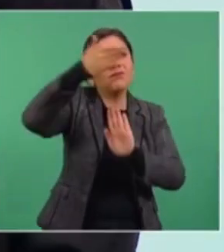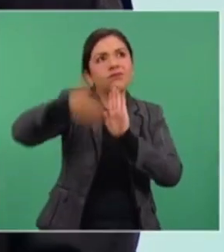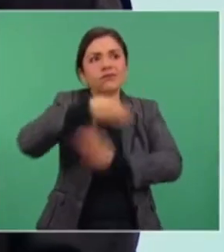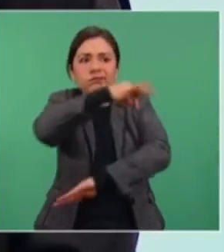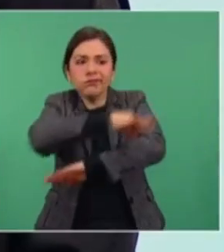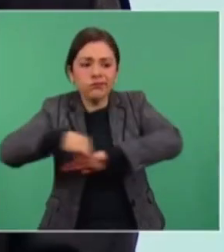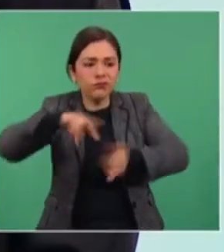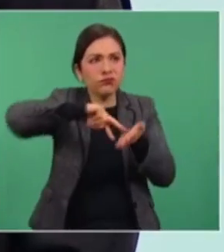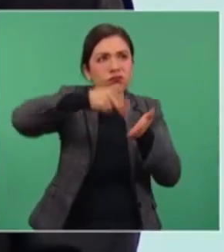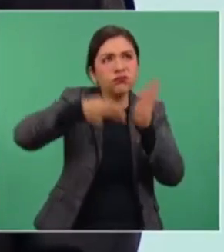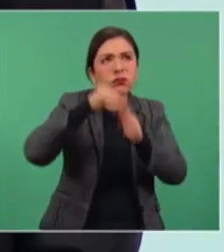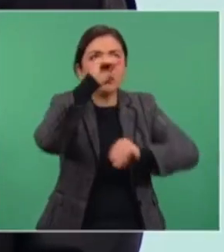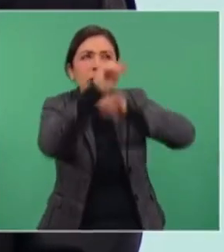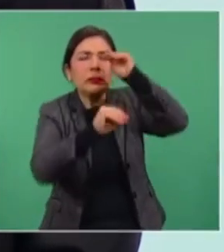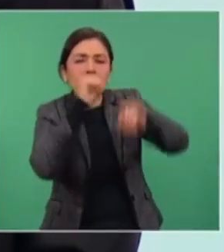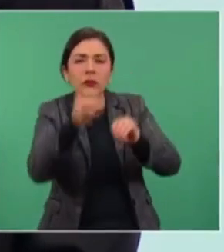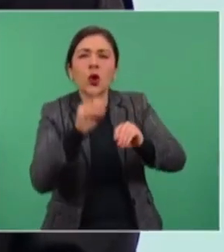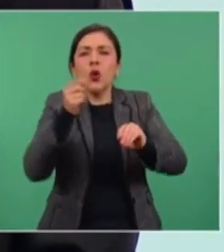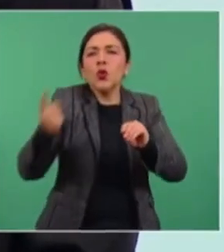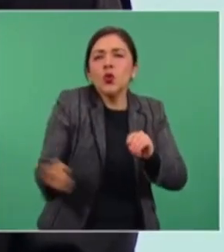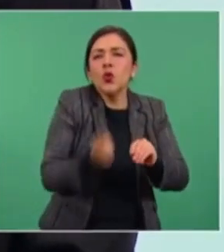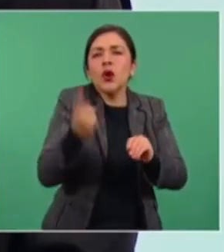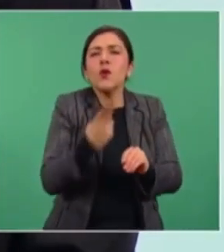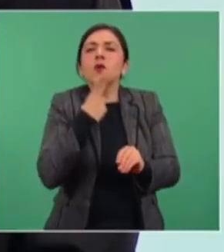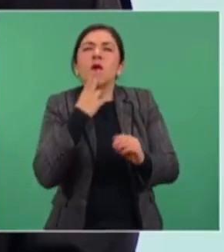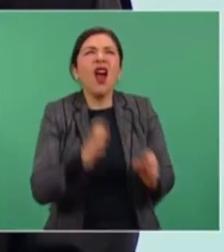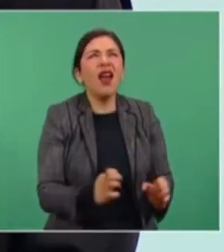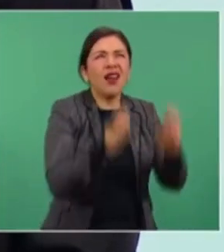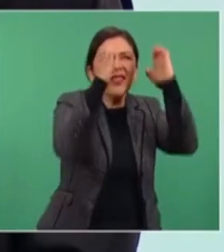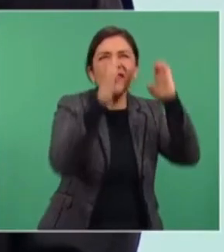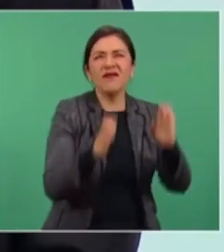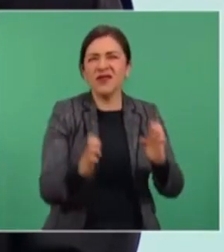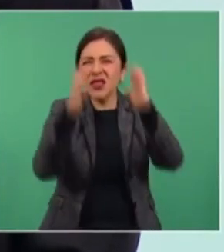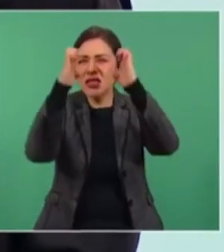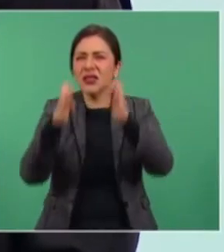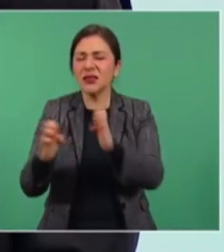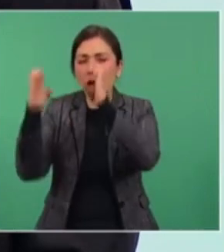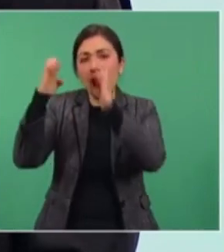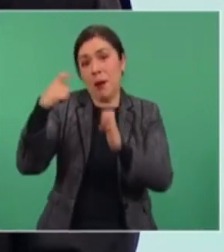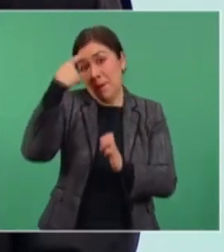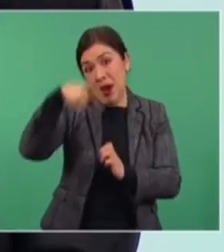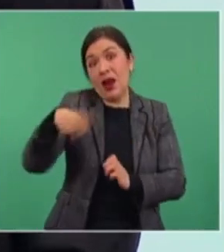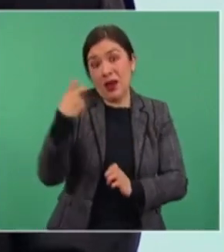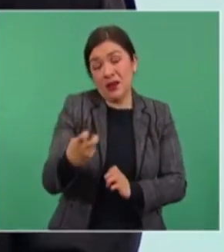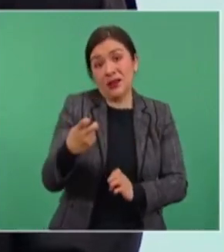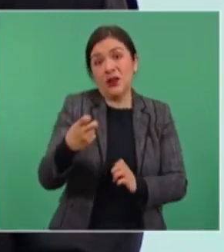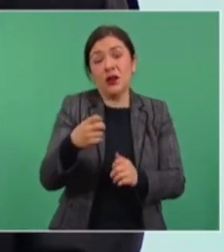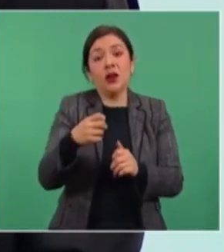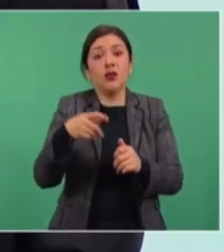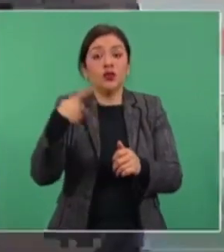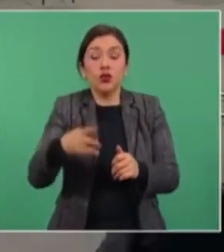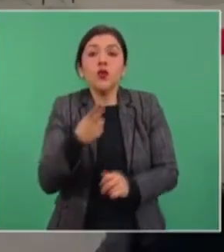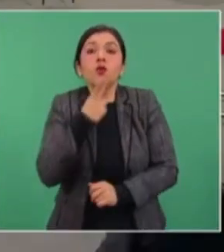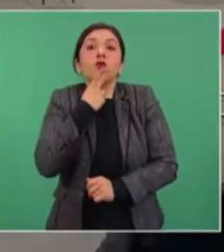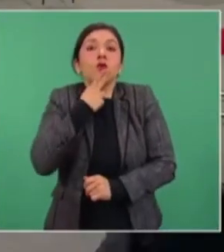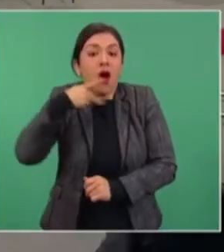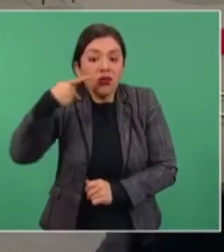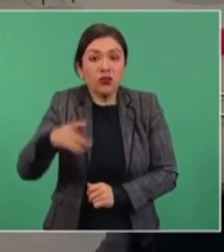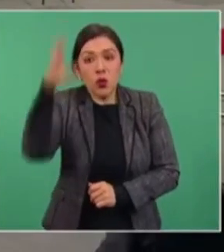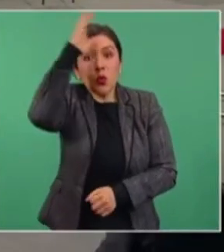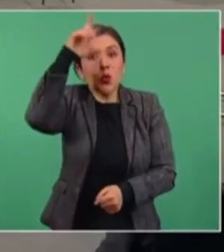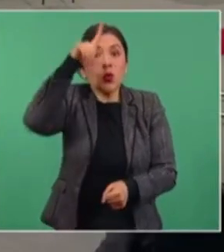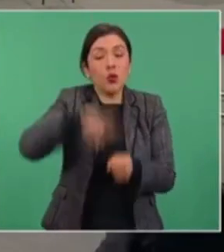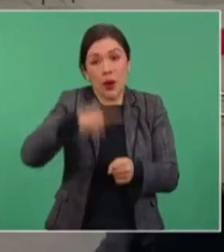reconstrucción o mantenimiento de tantos edificios del amplio patrimonio cultural de nuestra